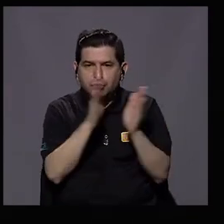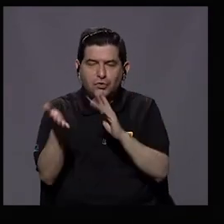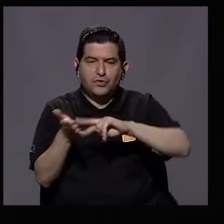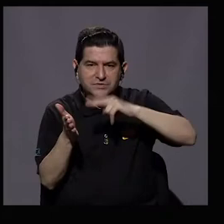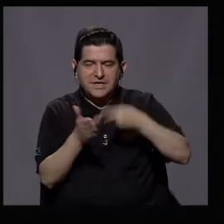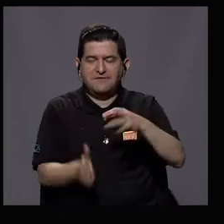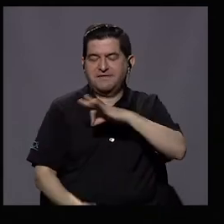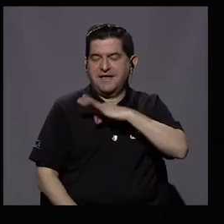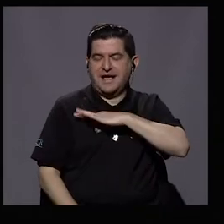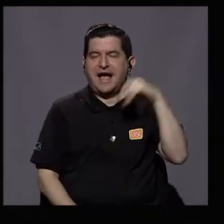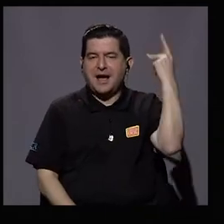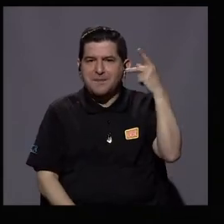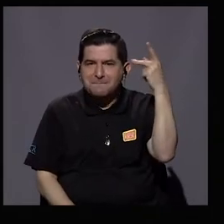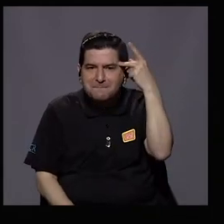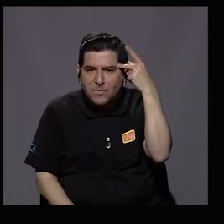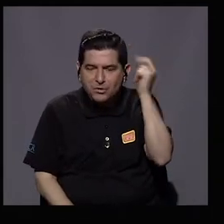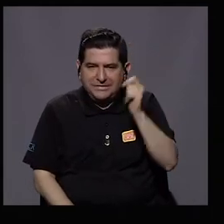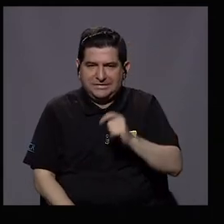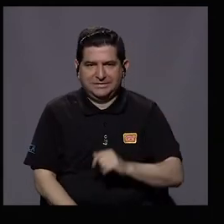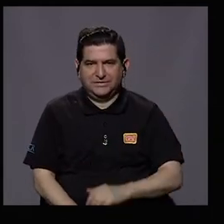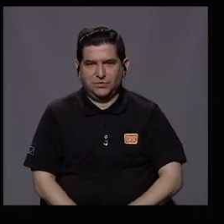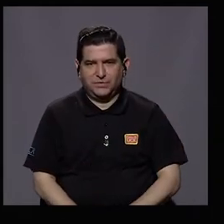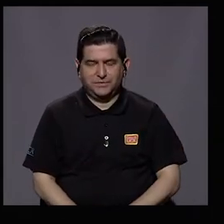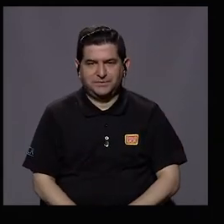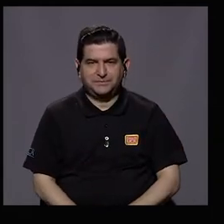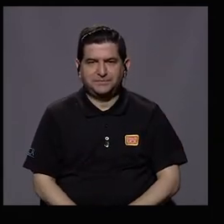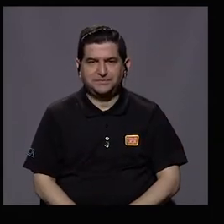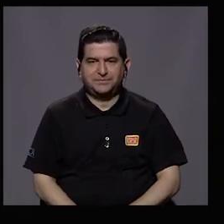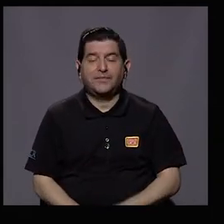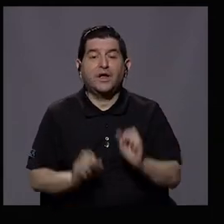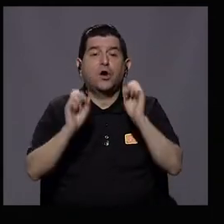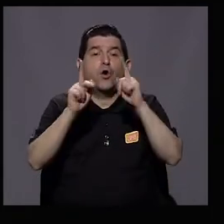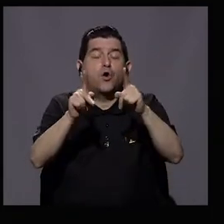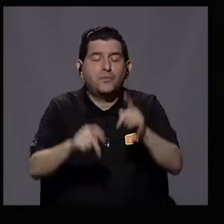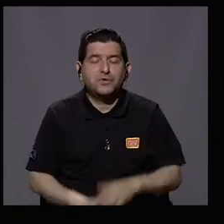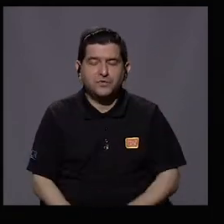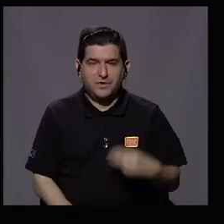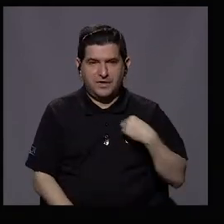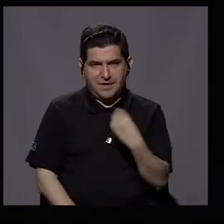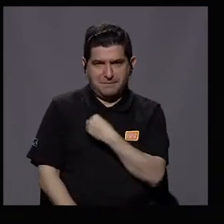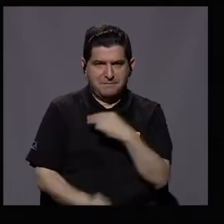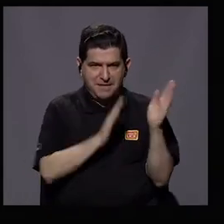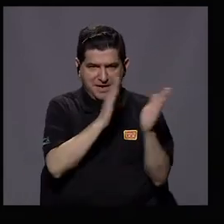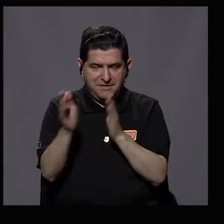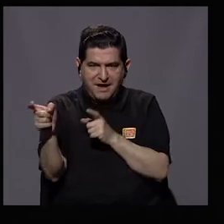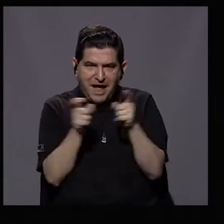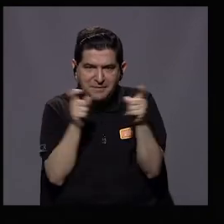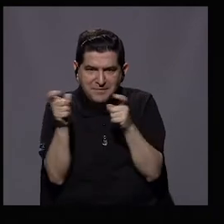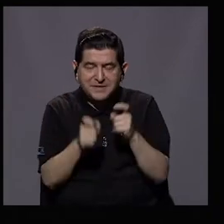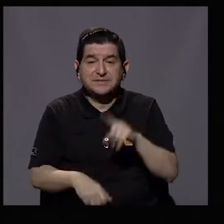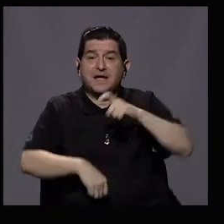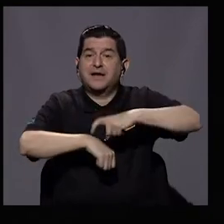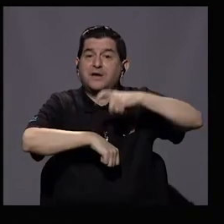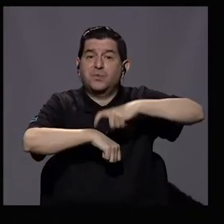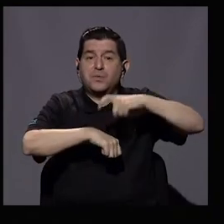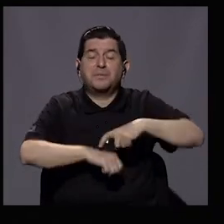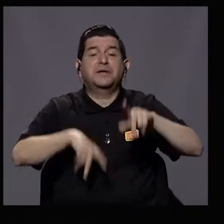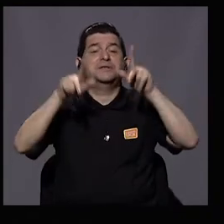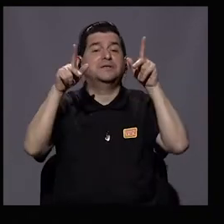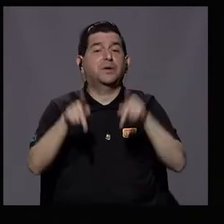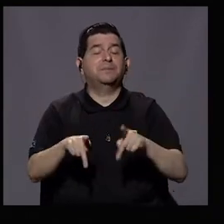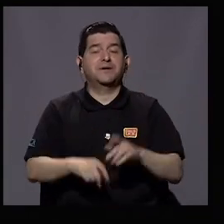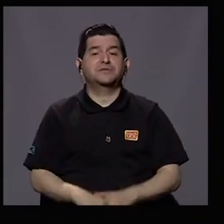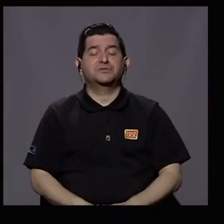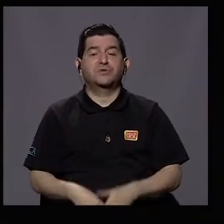significa clientelismo político, hay que decir que la posibilidad que planificación administre quiere decir que en un momento dado quien está